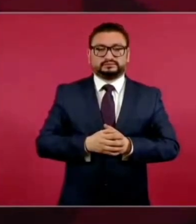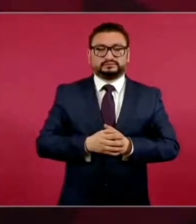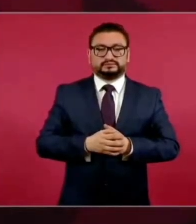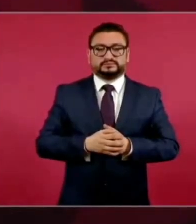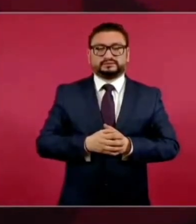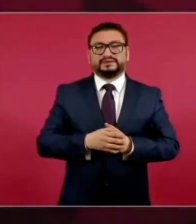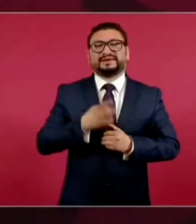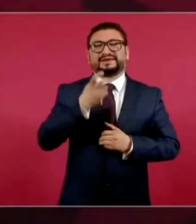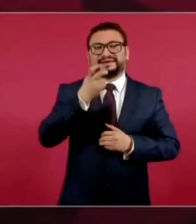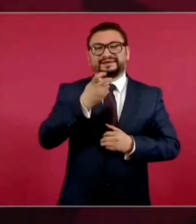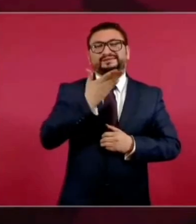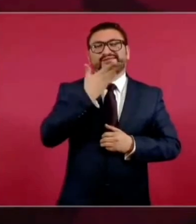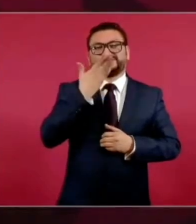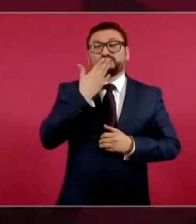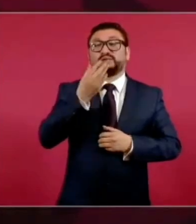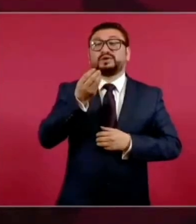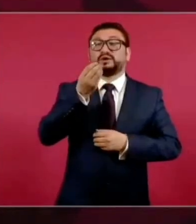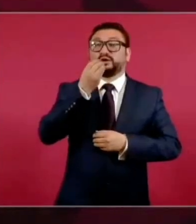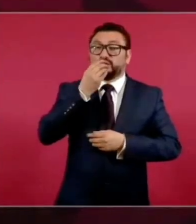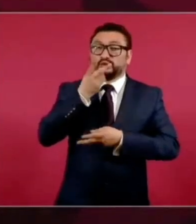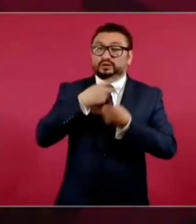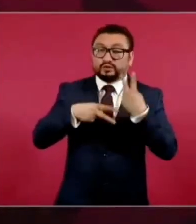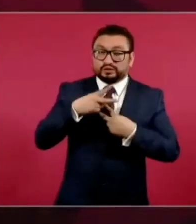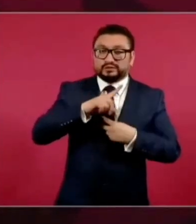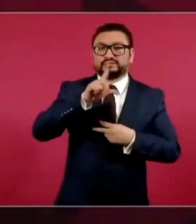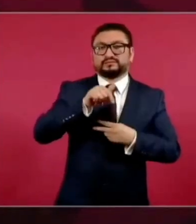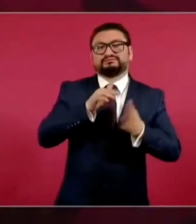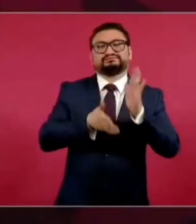El comes y te vas. Y el que estaba ahí